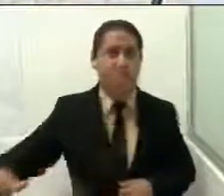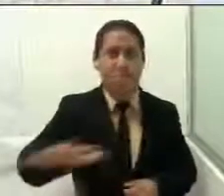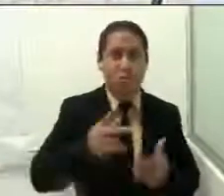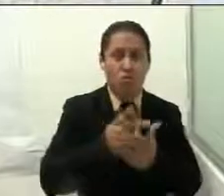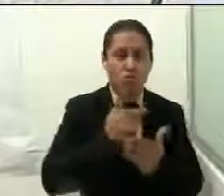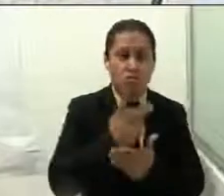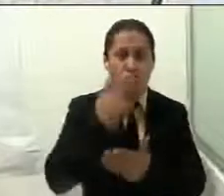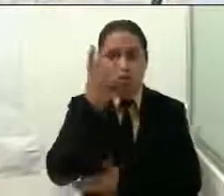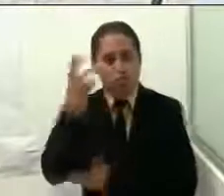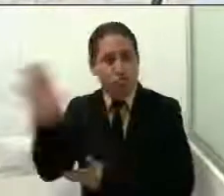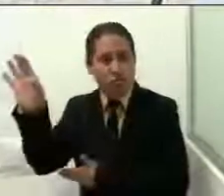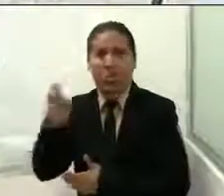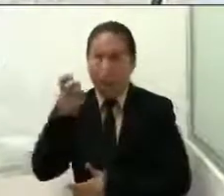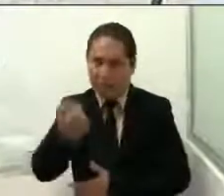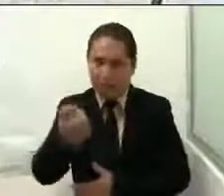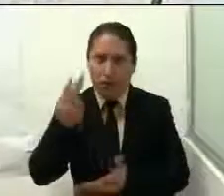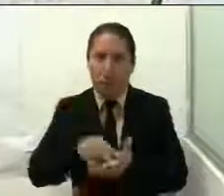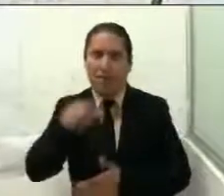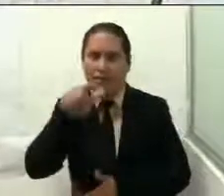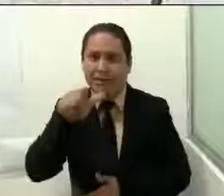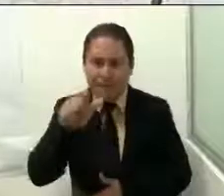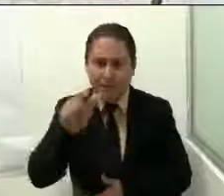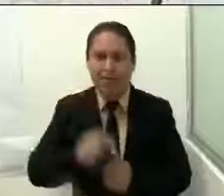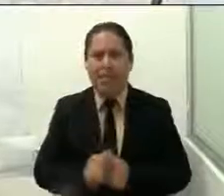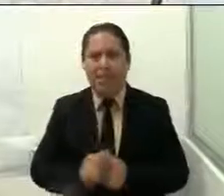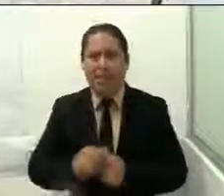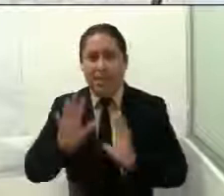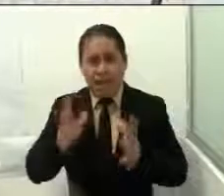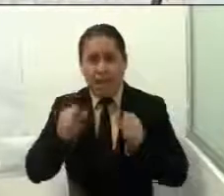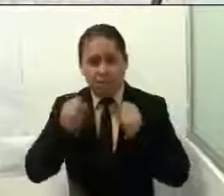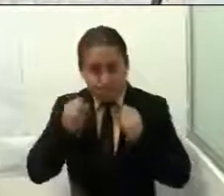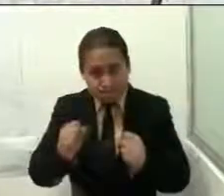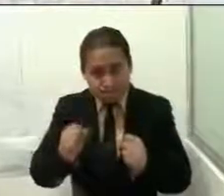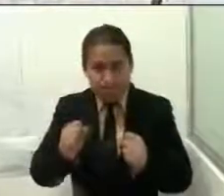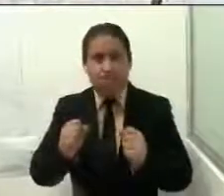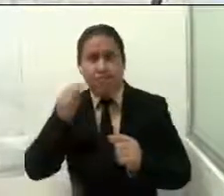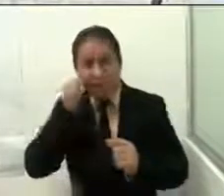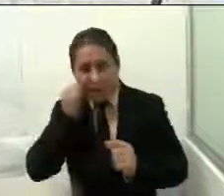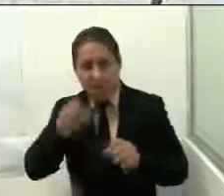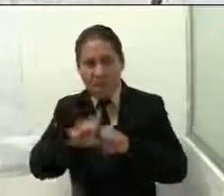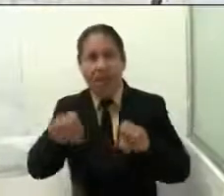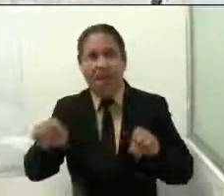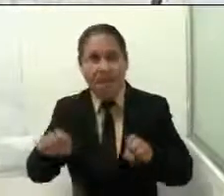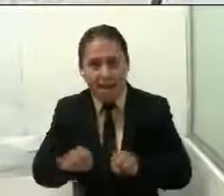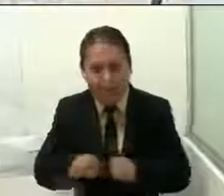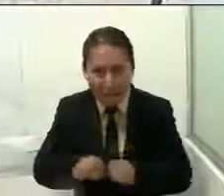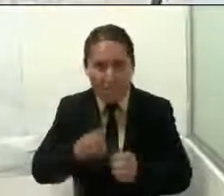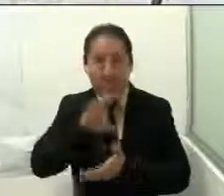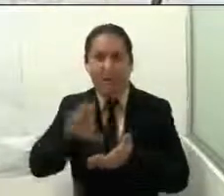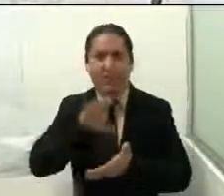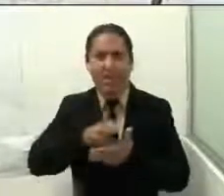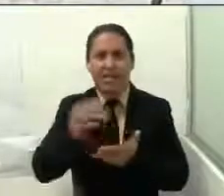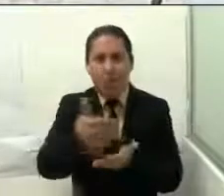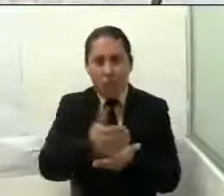en 2017 se consolida la infraestructura y equipamiento del primer centro de acopio